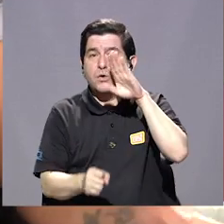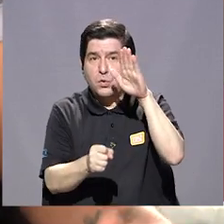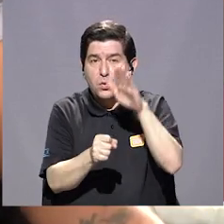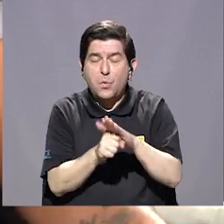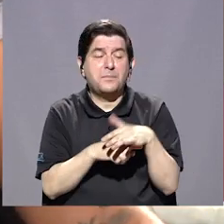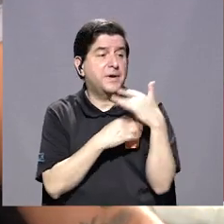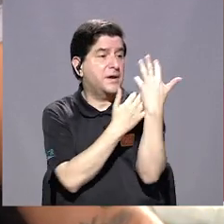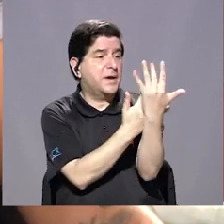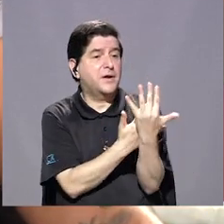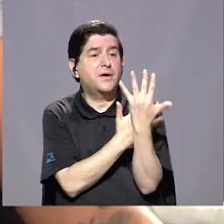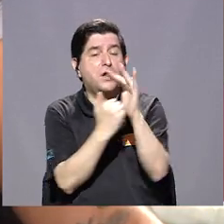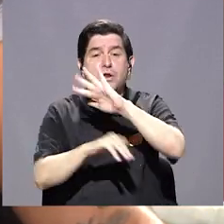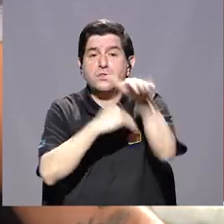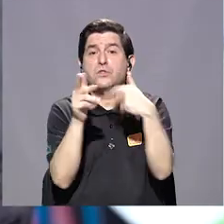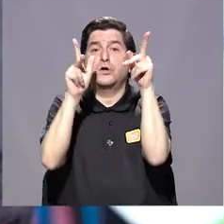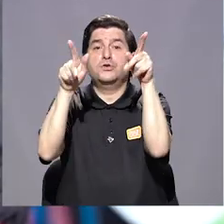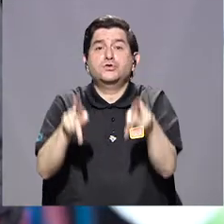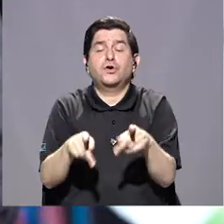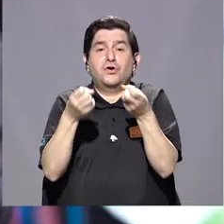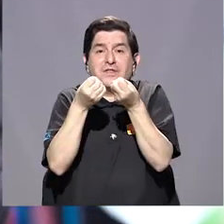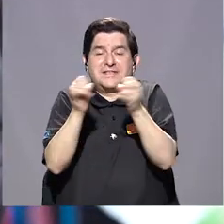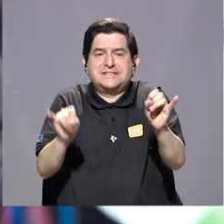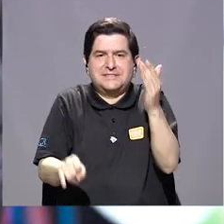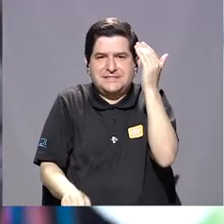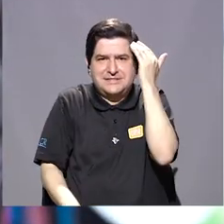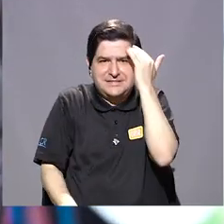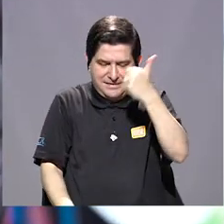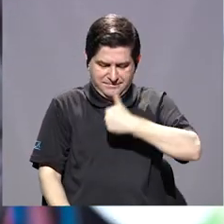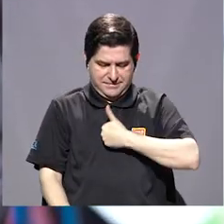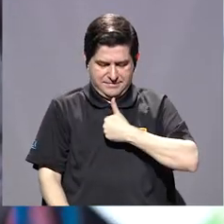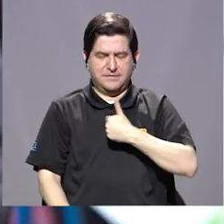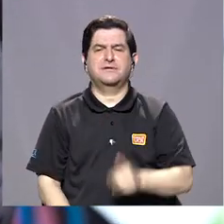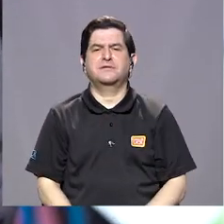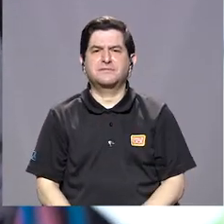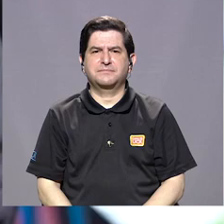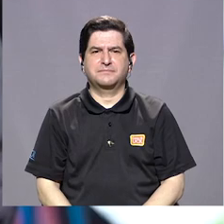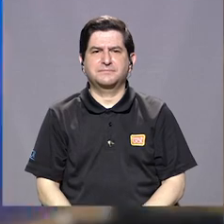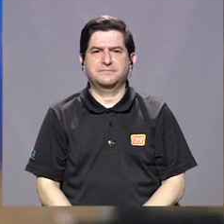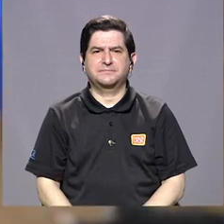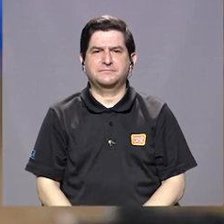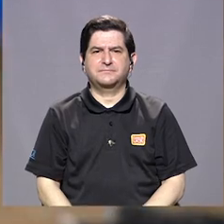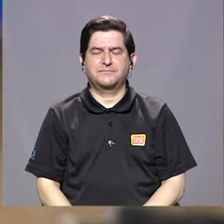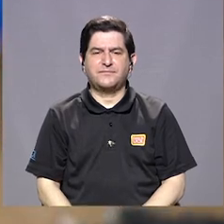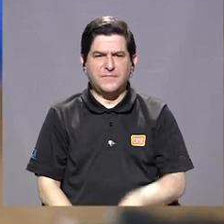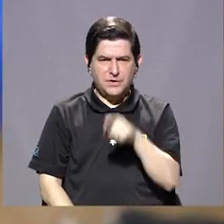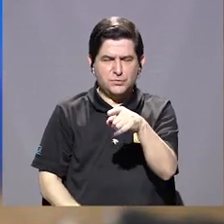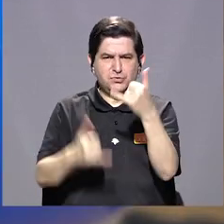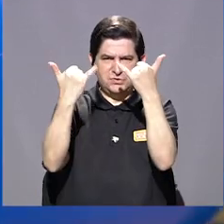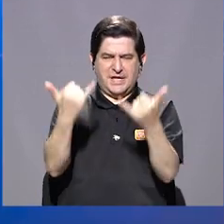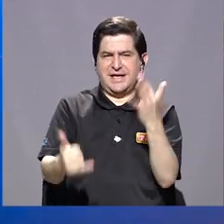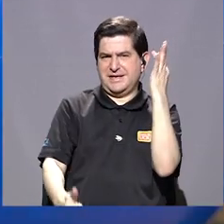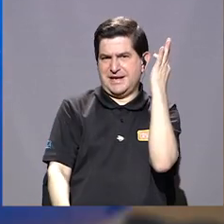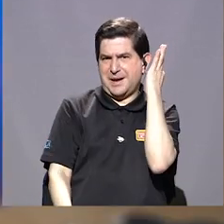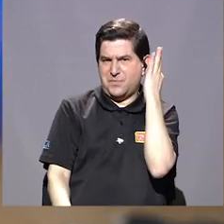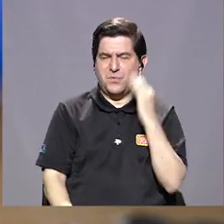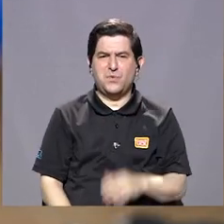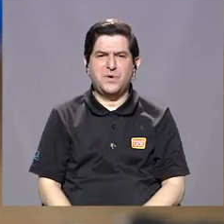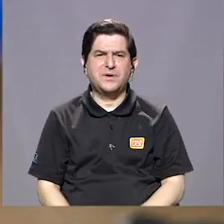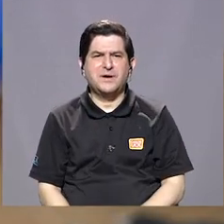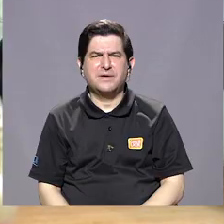las expectativas de todo el mundo sin conocerse. ¿Cómo se hizo una mujer que había